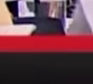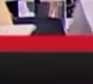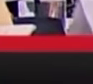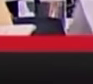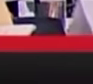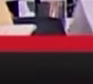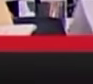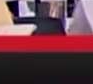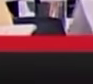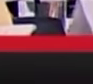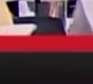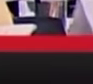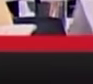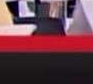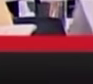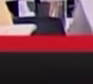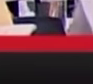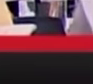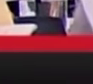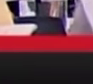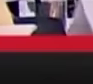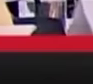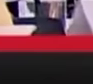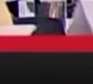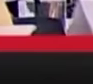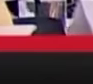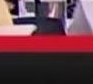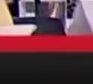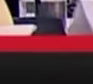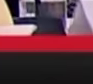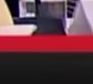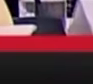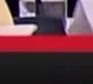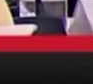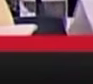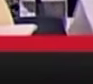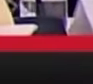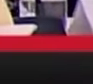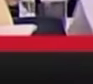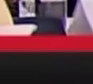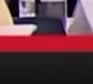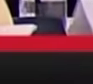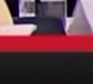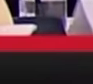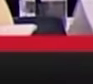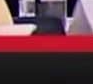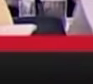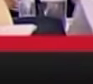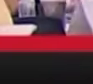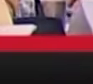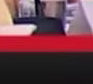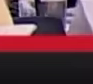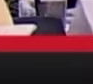Y cuando los gobiernos sobrepasan la regla del gasto fiscal, la sanción es que ya no tienen acceso a recibir los incentivos